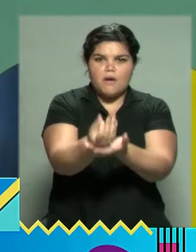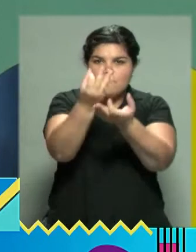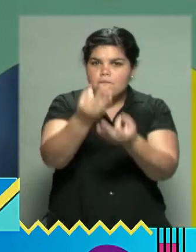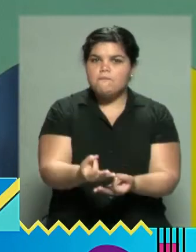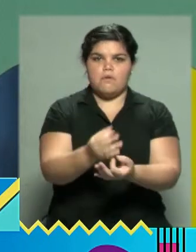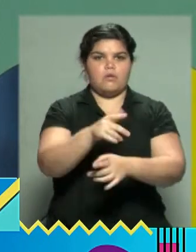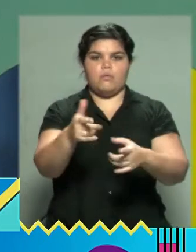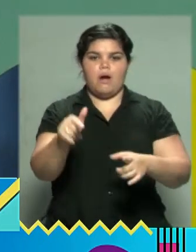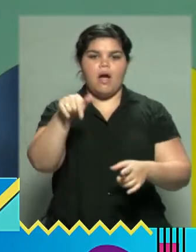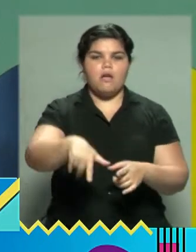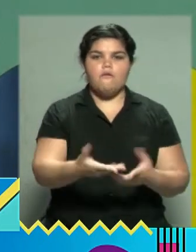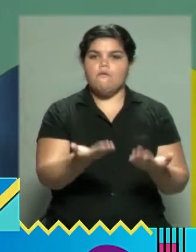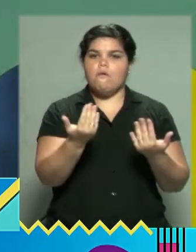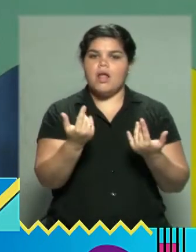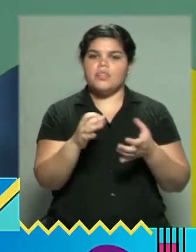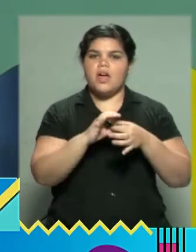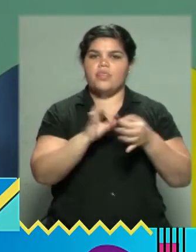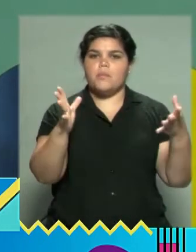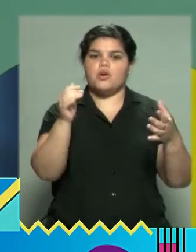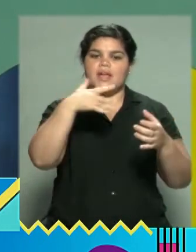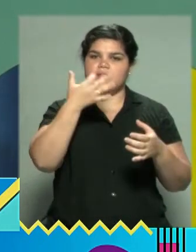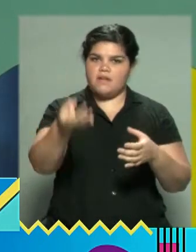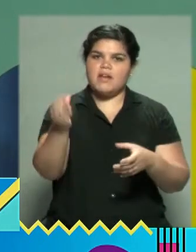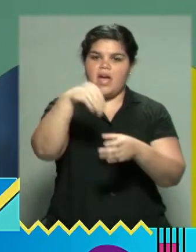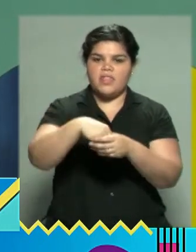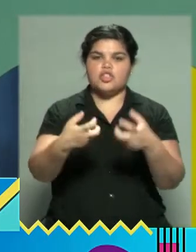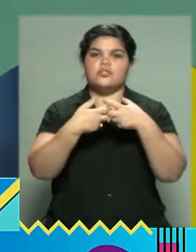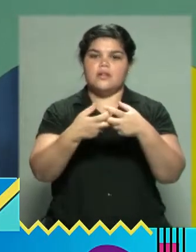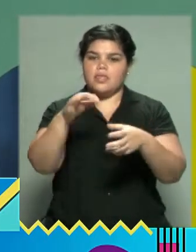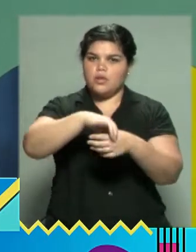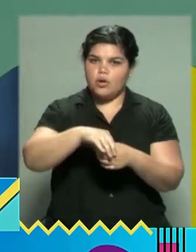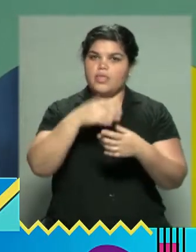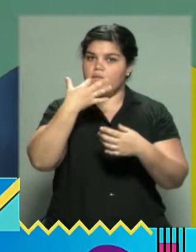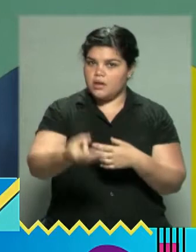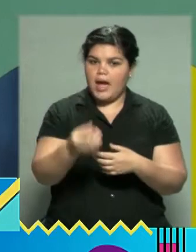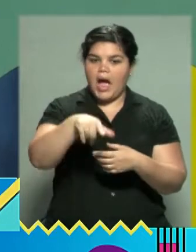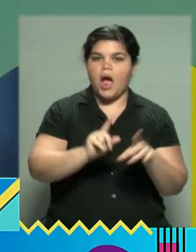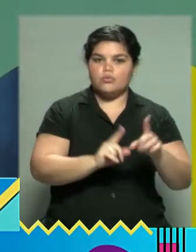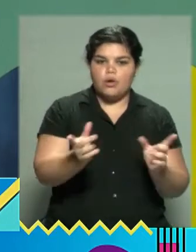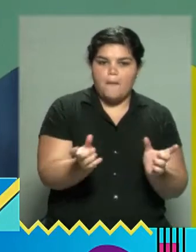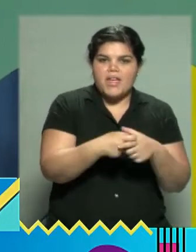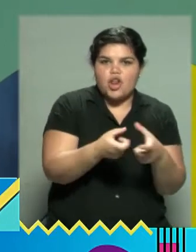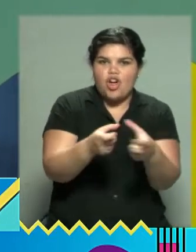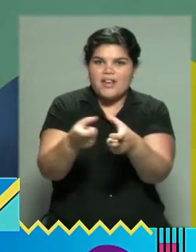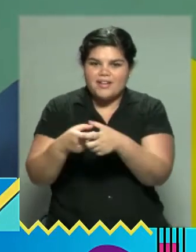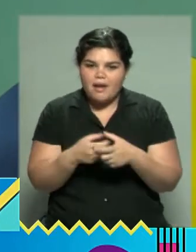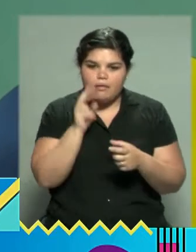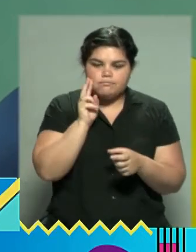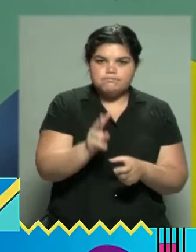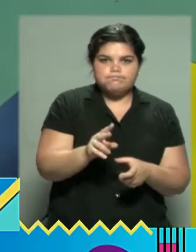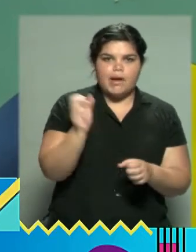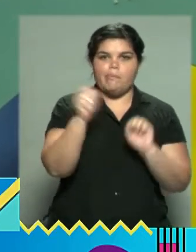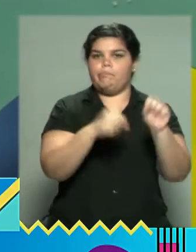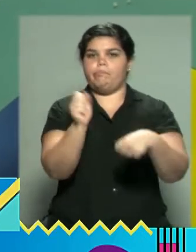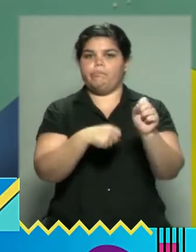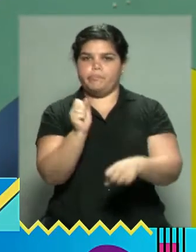digamos, la falta de una democracia interna real dentro de los sindicatos, donde no se reconocen ciertas minorías. Eso eso hace